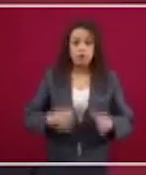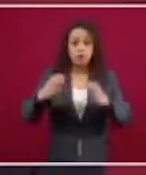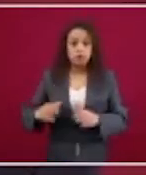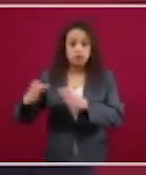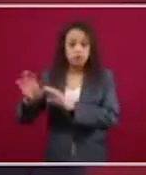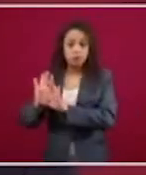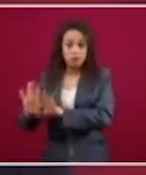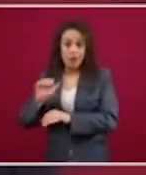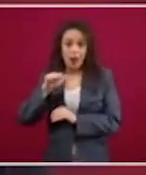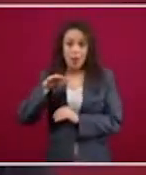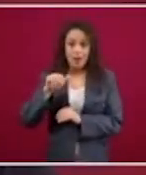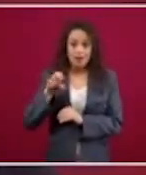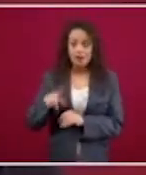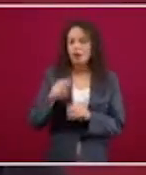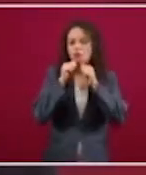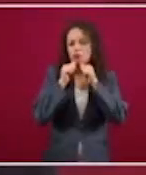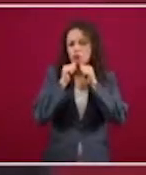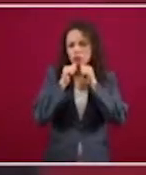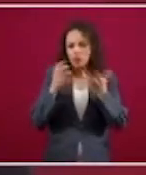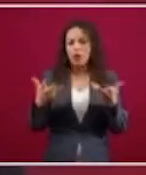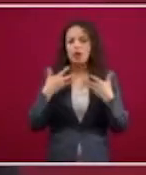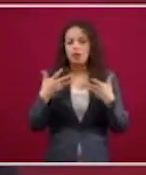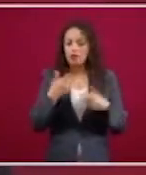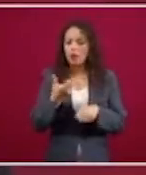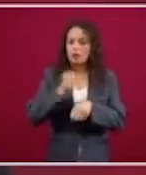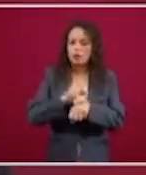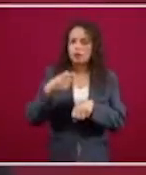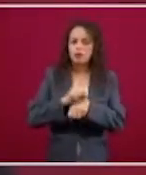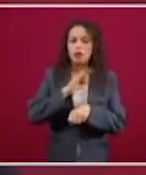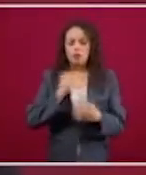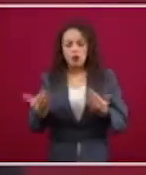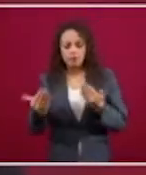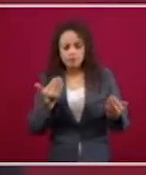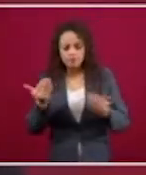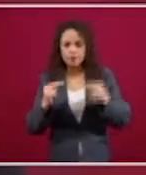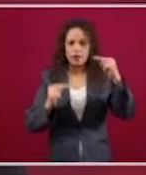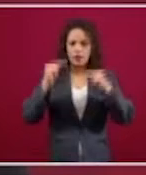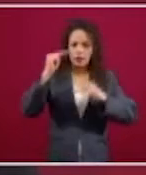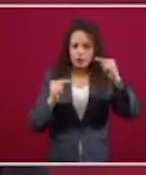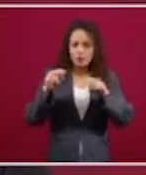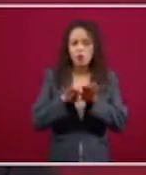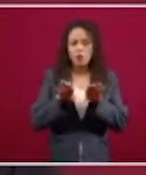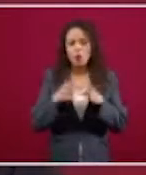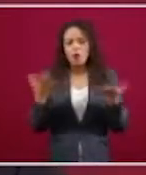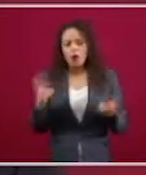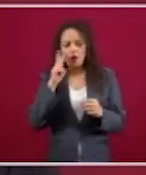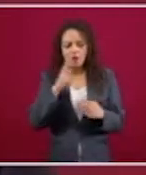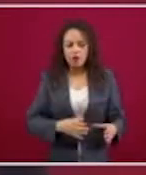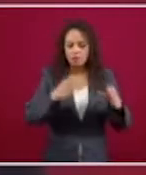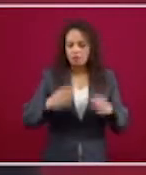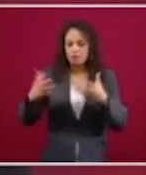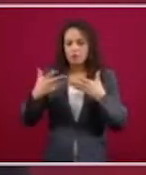Siempre tenemos reuniones semanales para ir midiendo cómo va nuestra capacidad de almacenamiento y viendo